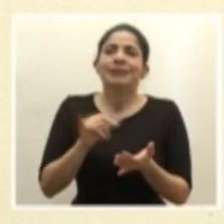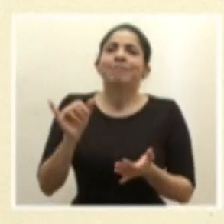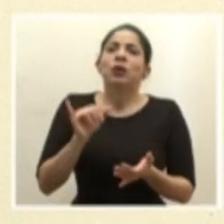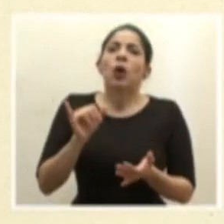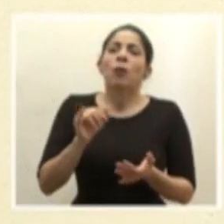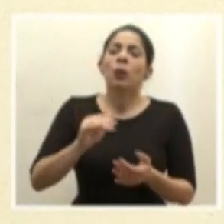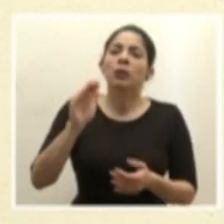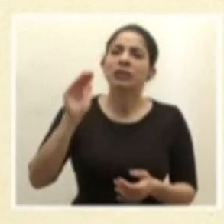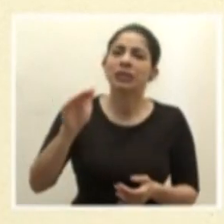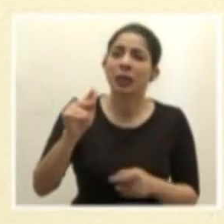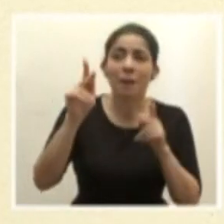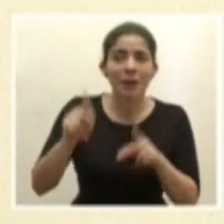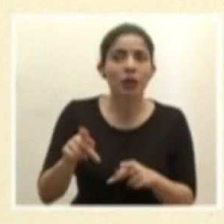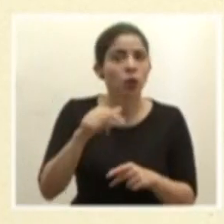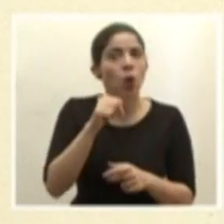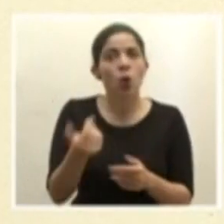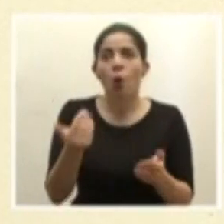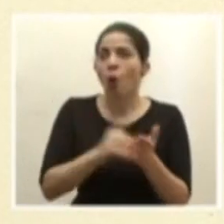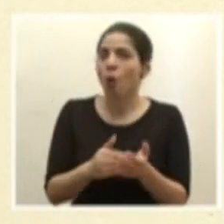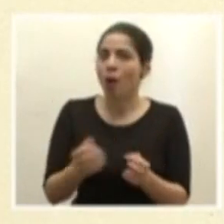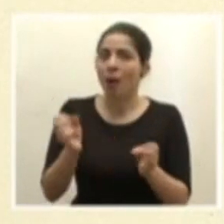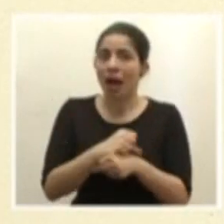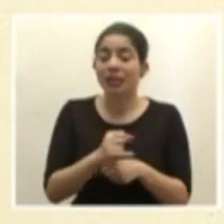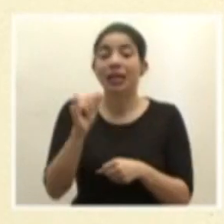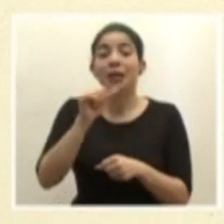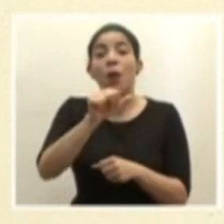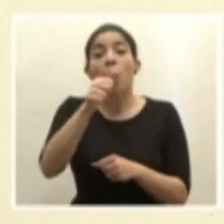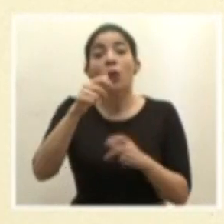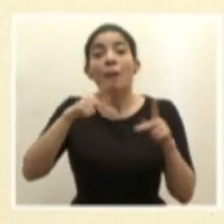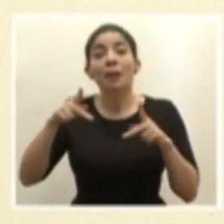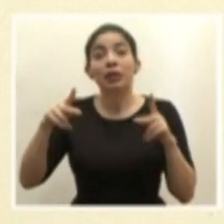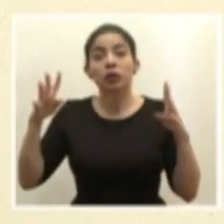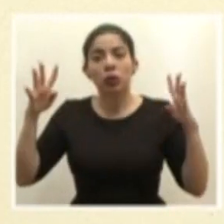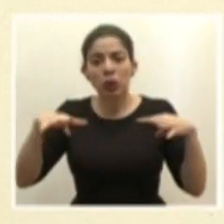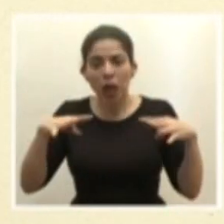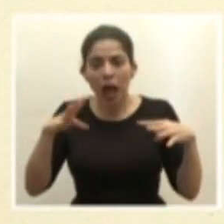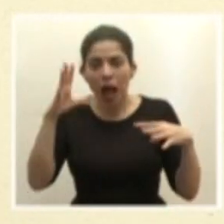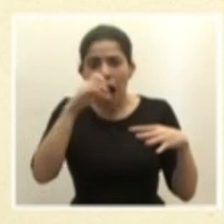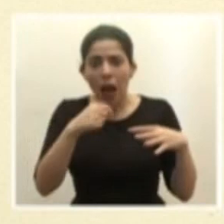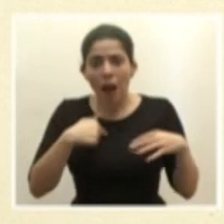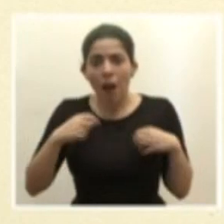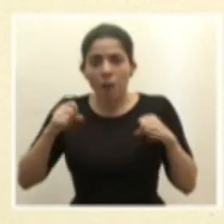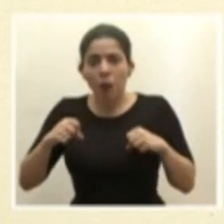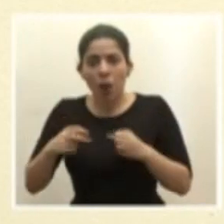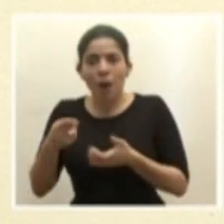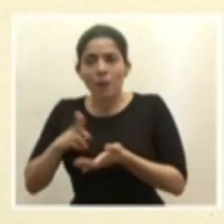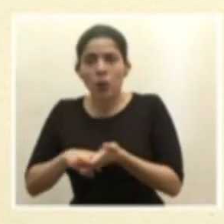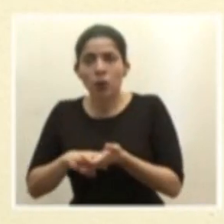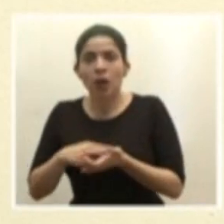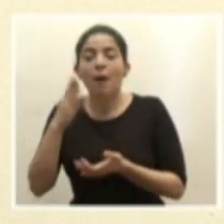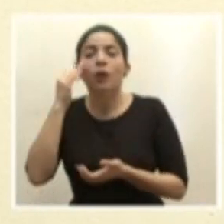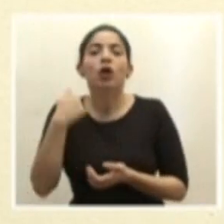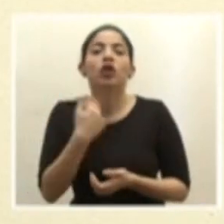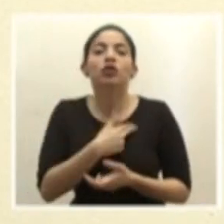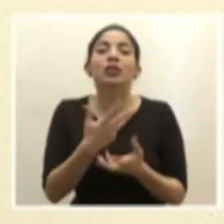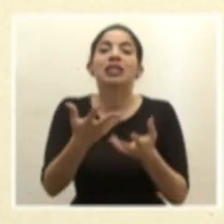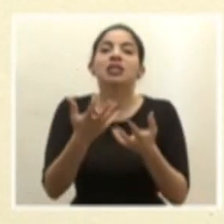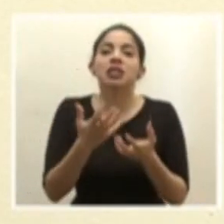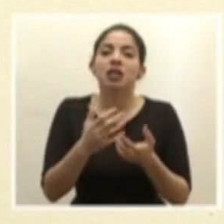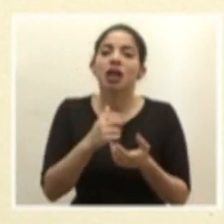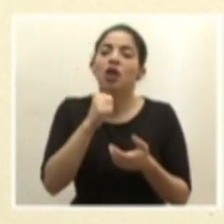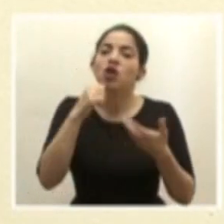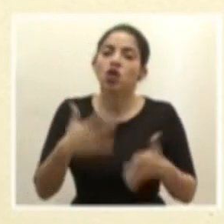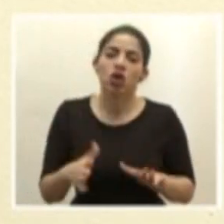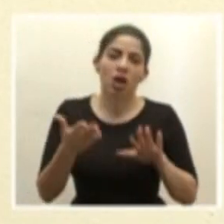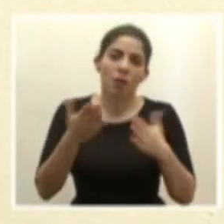tratar de decirle a la gente no lo vuelva a hacer y también para que los que están alrededor vean que es algo que puede ocurrir. ¿Por qué? Porque lo que queremos es que no haya